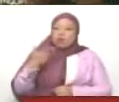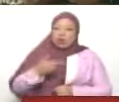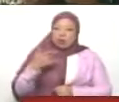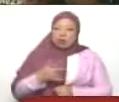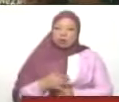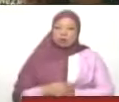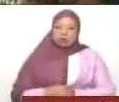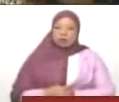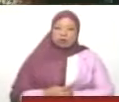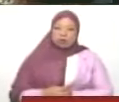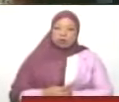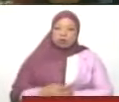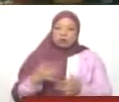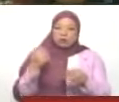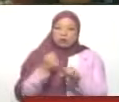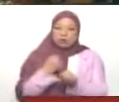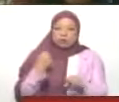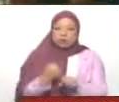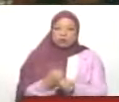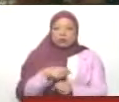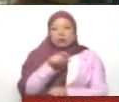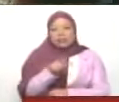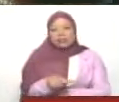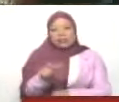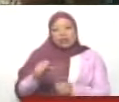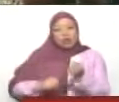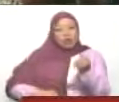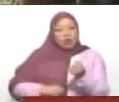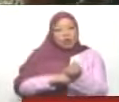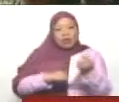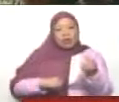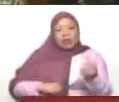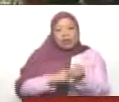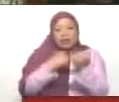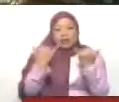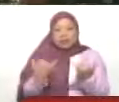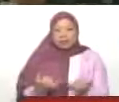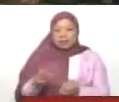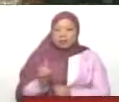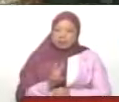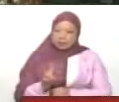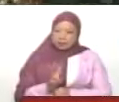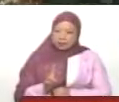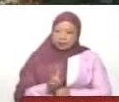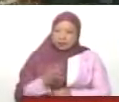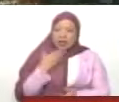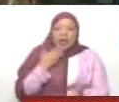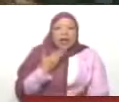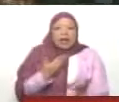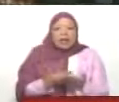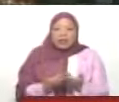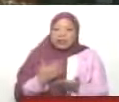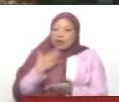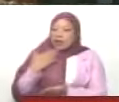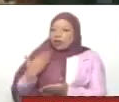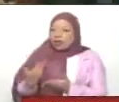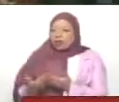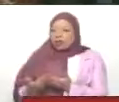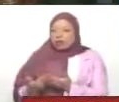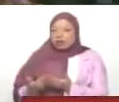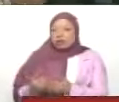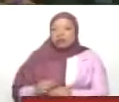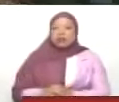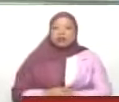pero además, una vez más, agradecemos el apoyo que tenemos del gobierno venezolano. Pues muchas gracias por